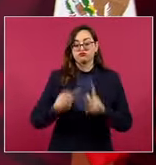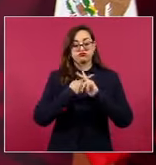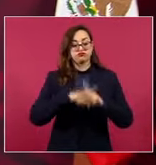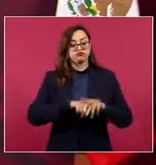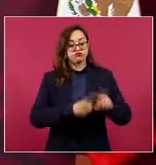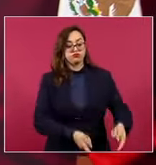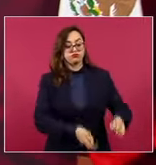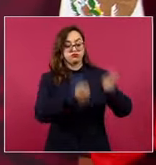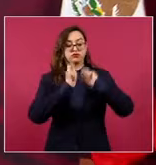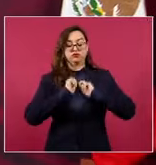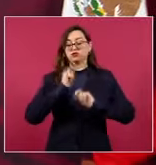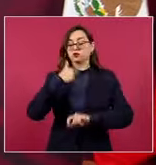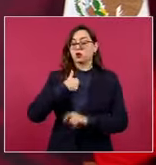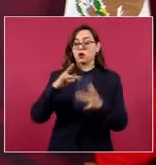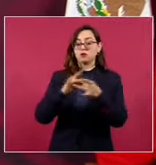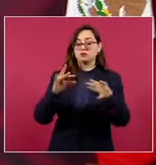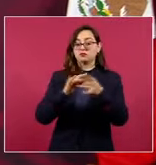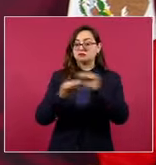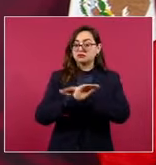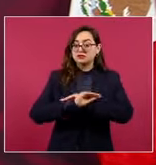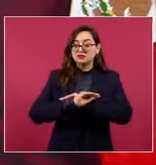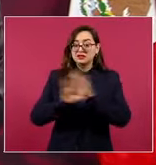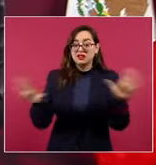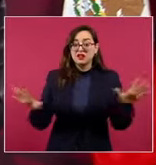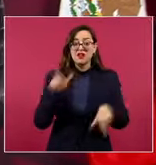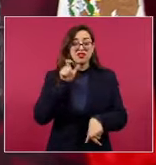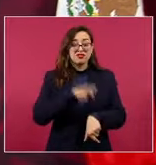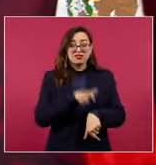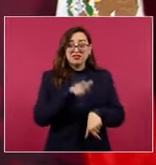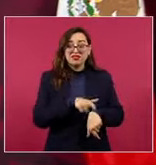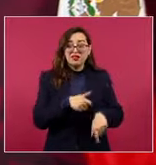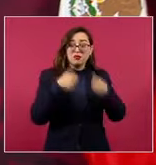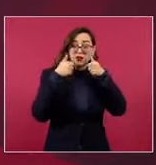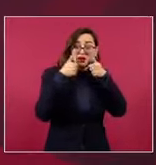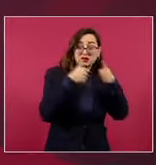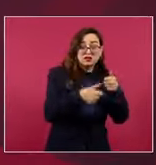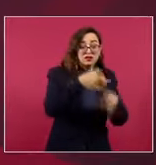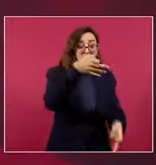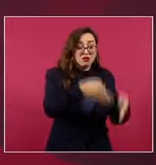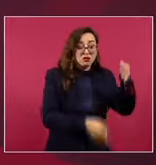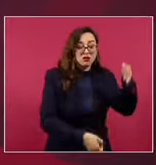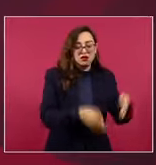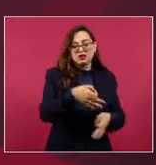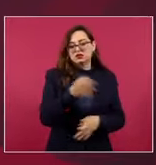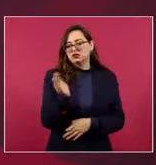de que yo era partidario de ver hacia adelante.